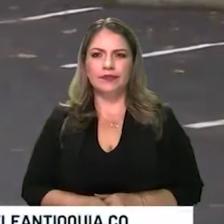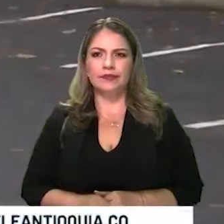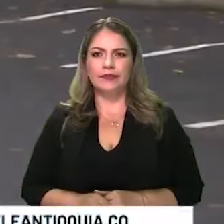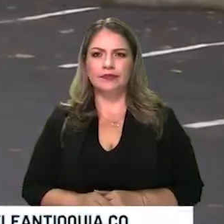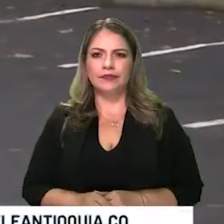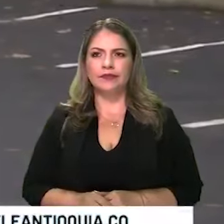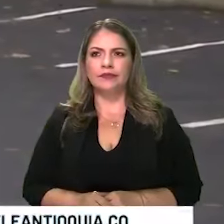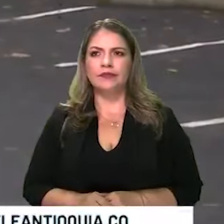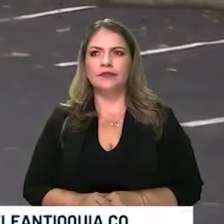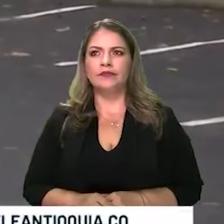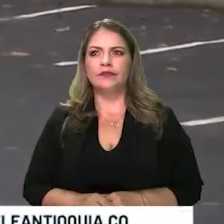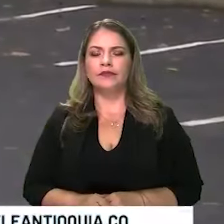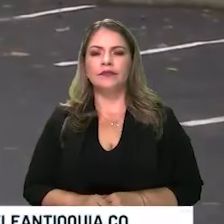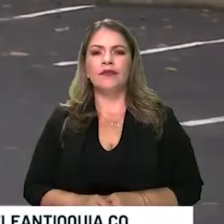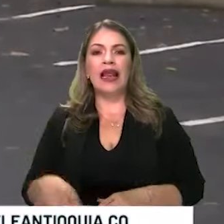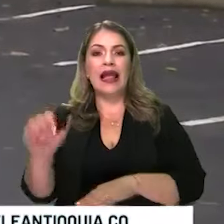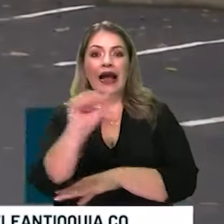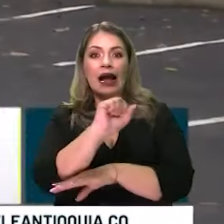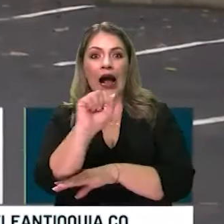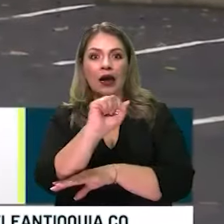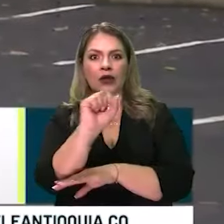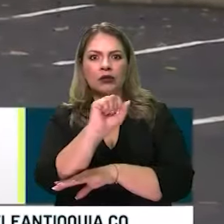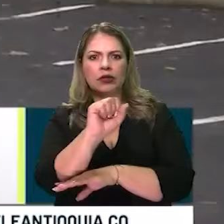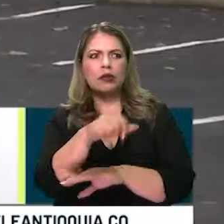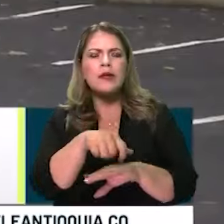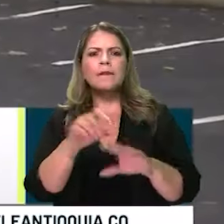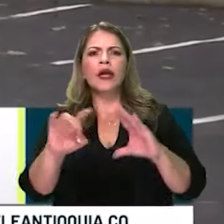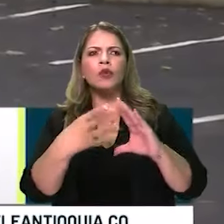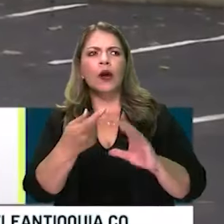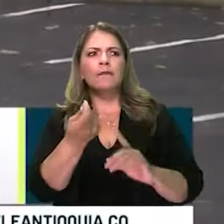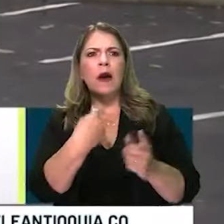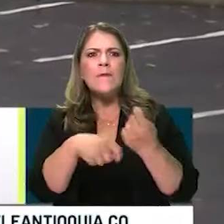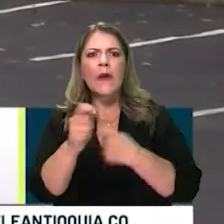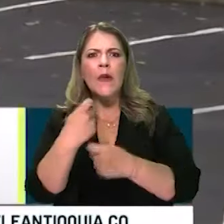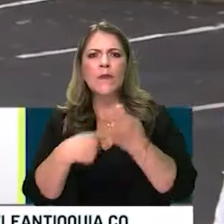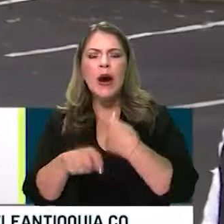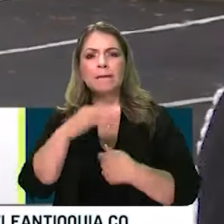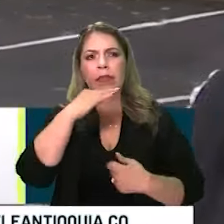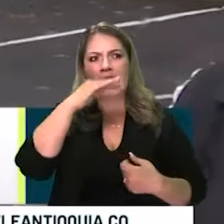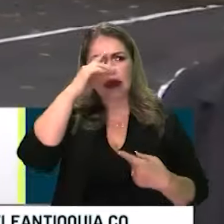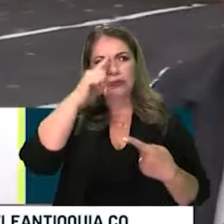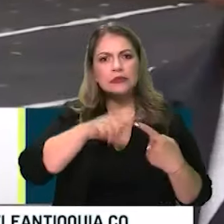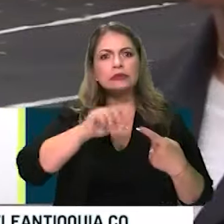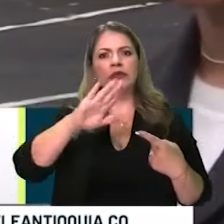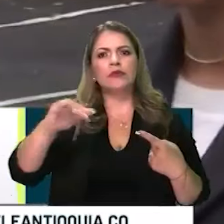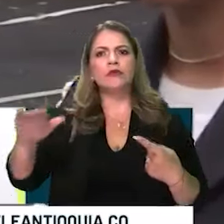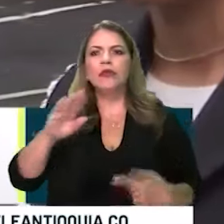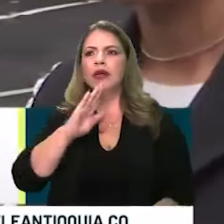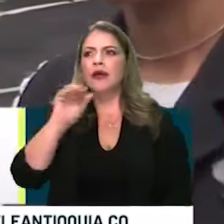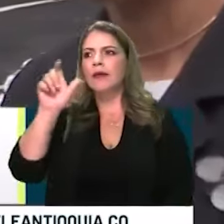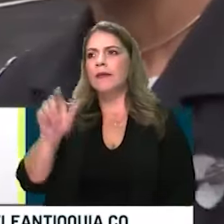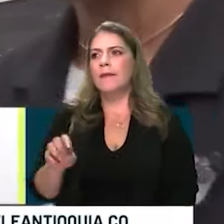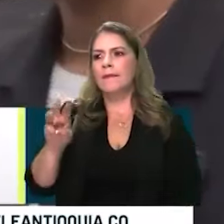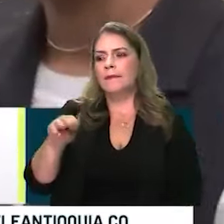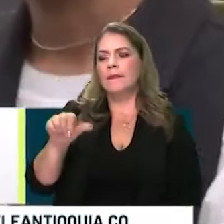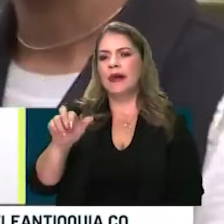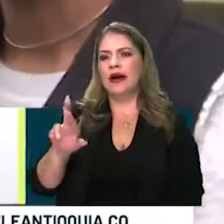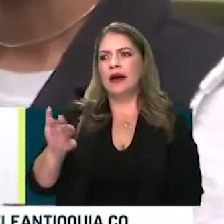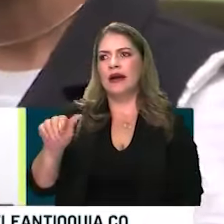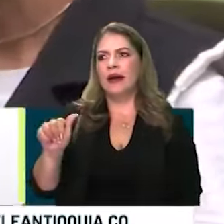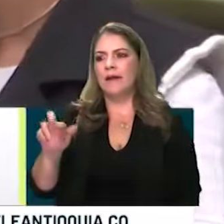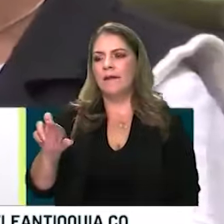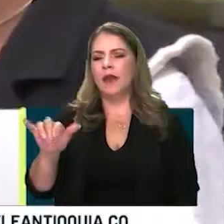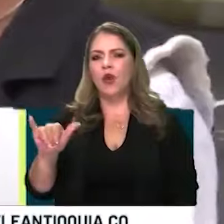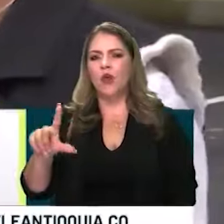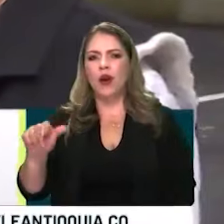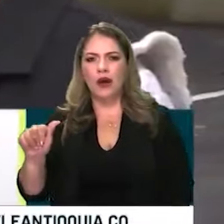Las subastas virtuales de vehículos es tendencia en Medellín y en Antioquia, y para hablar del tema está con nosotros María Paula Villa, quien nos va a explicar por qué